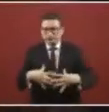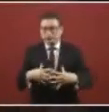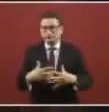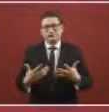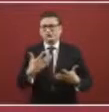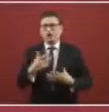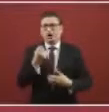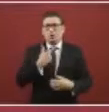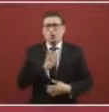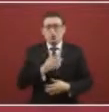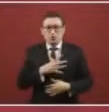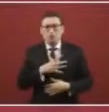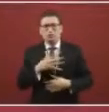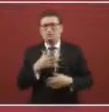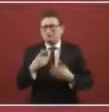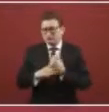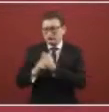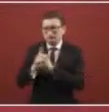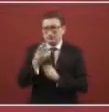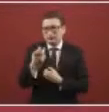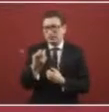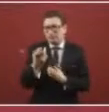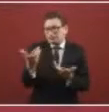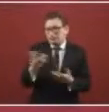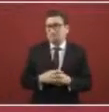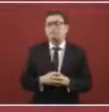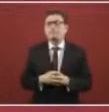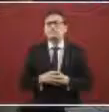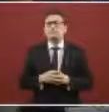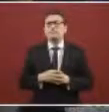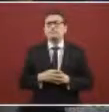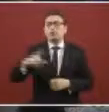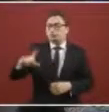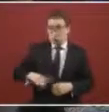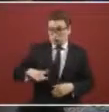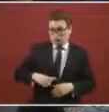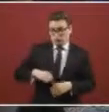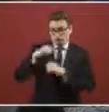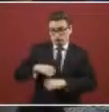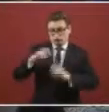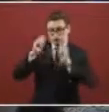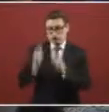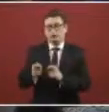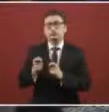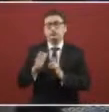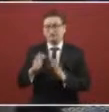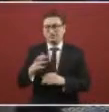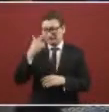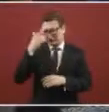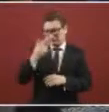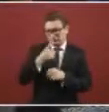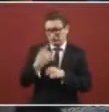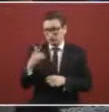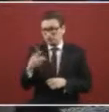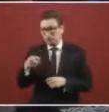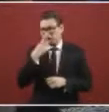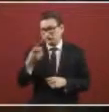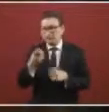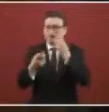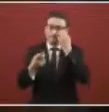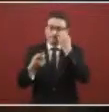y por el otro con todo está digamos toma del gobierno y toma del poder que se deriva del 1º de julio que usted está haciendo